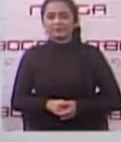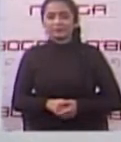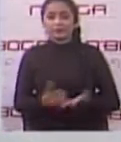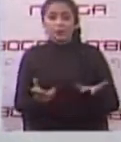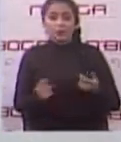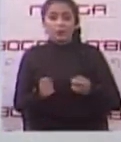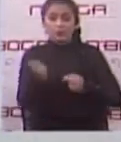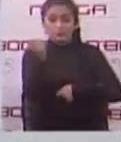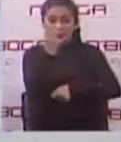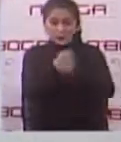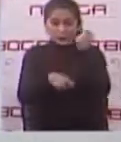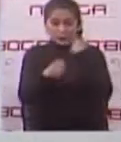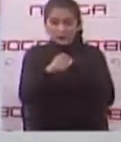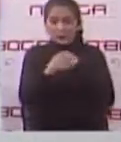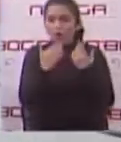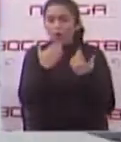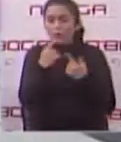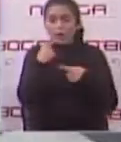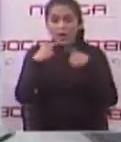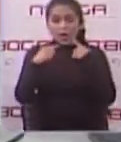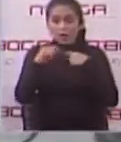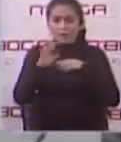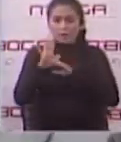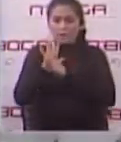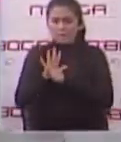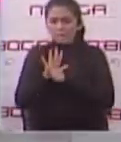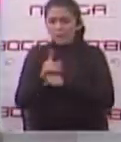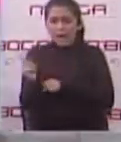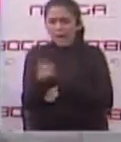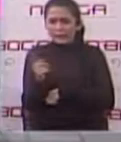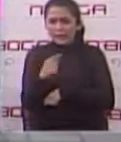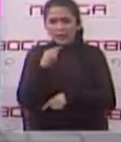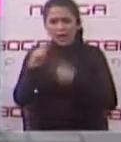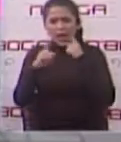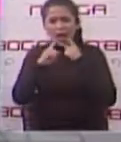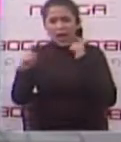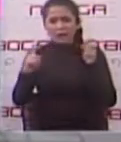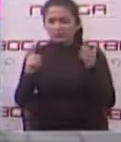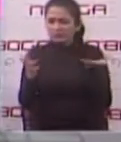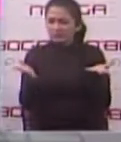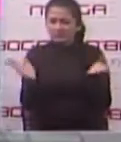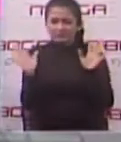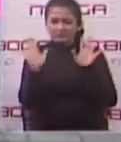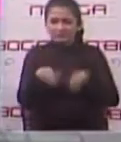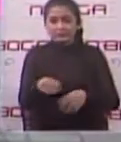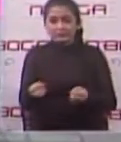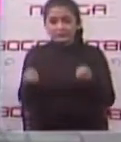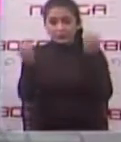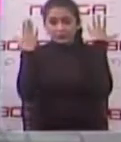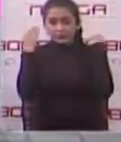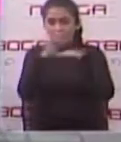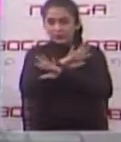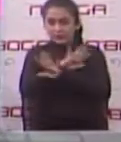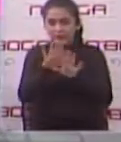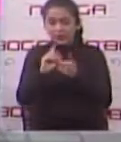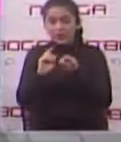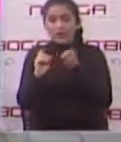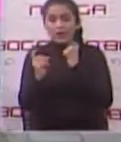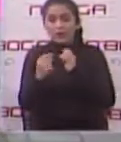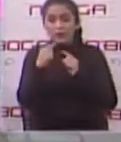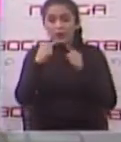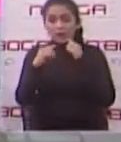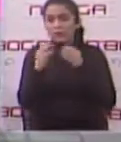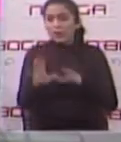incrementa presionando a los vendedores. El jefe antipático y gritón pasó a la historia definitivamente. La clave está